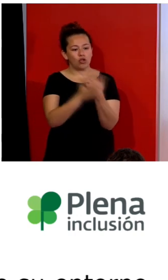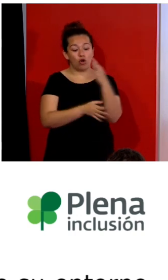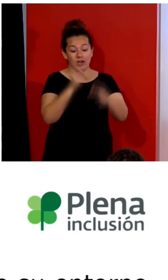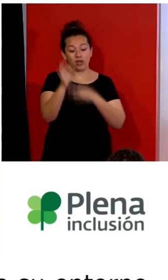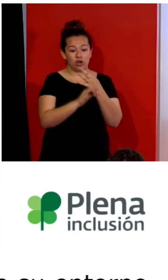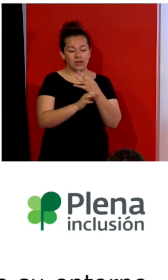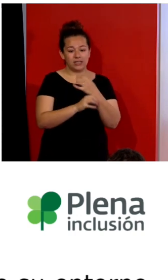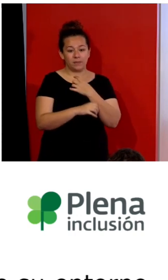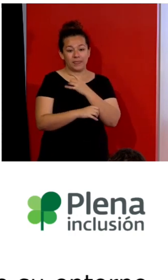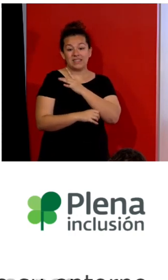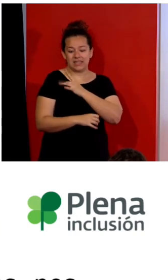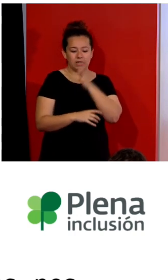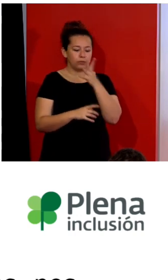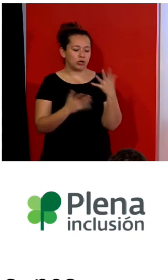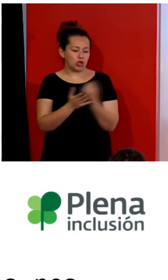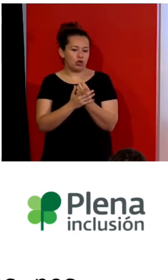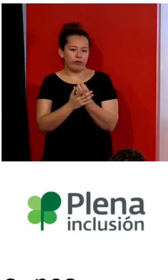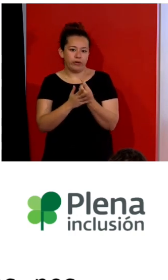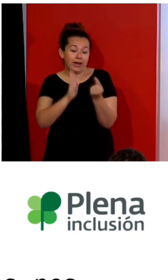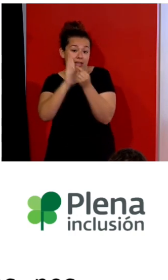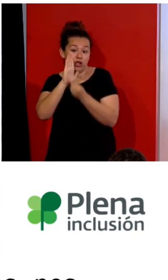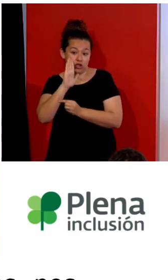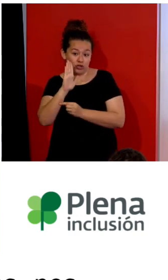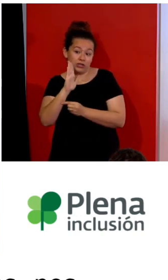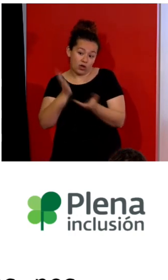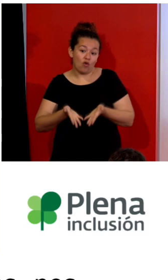sindicales porque los criterios de oferta tienen que pasar